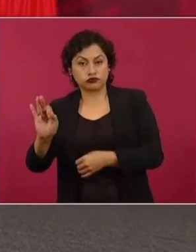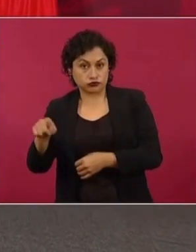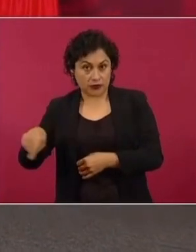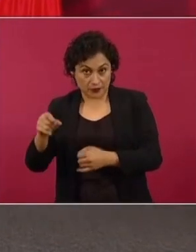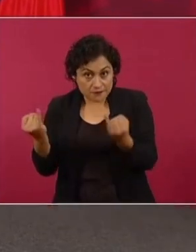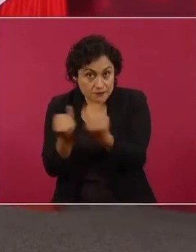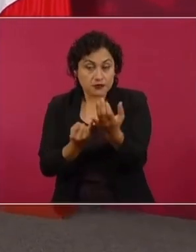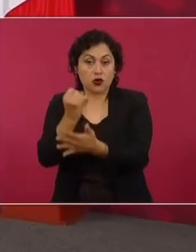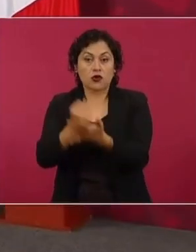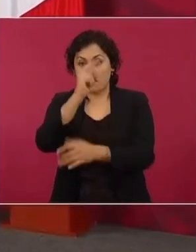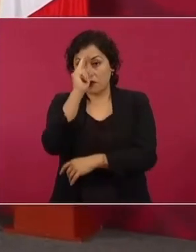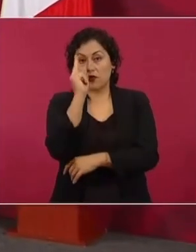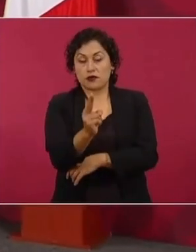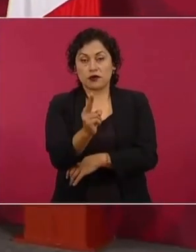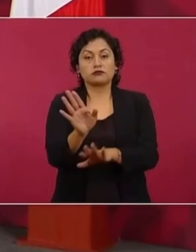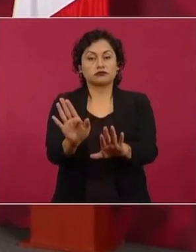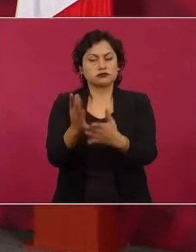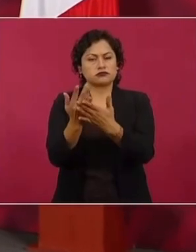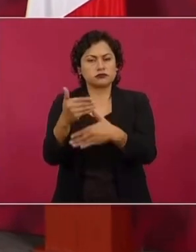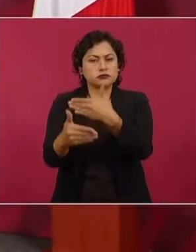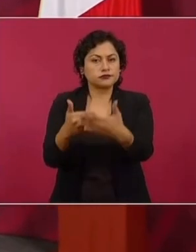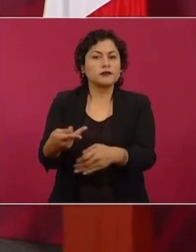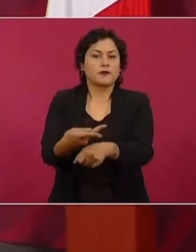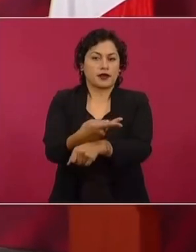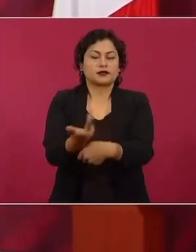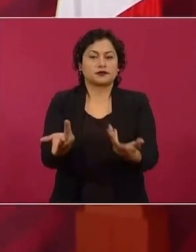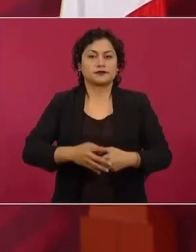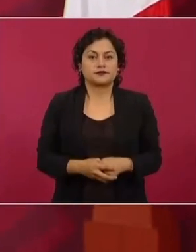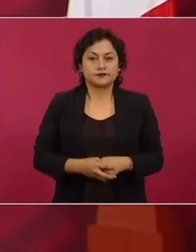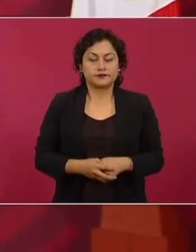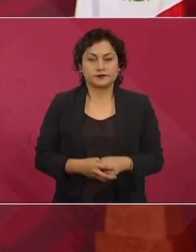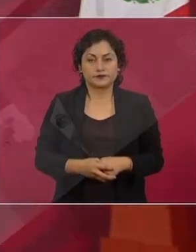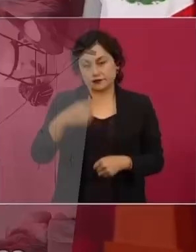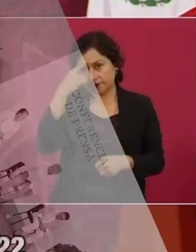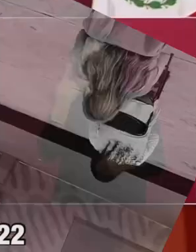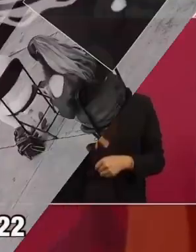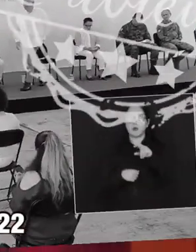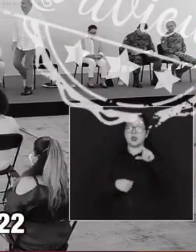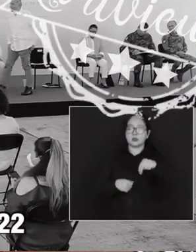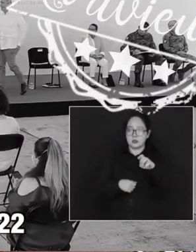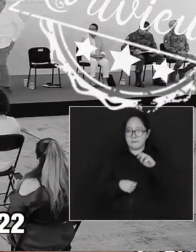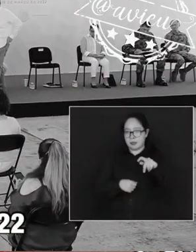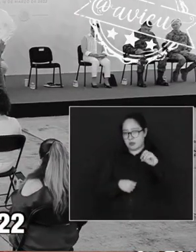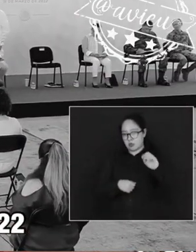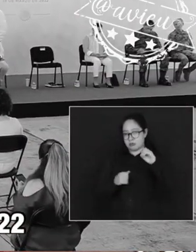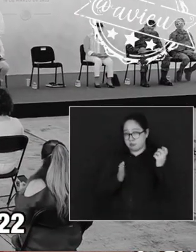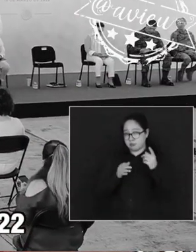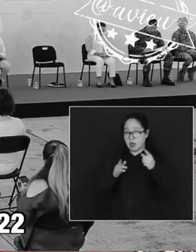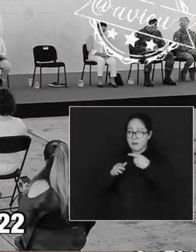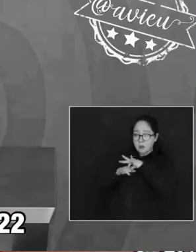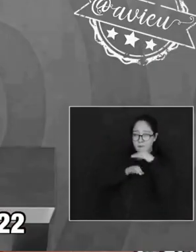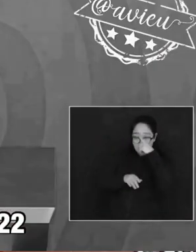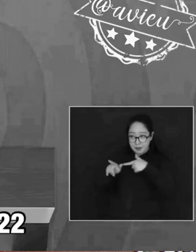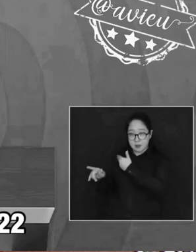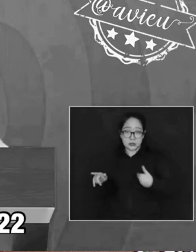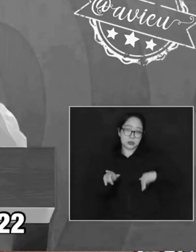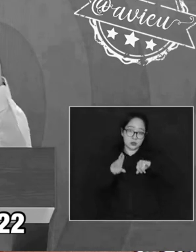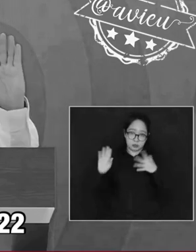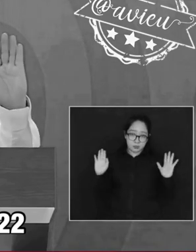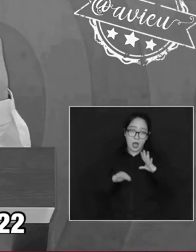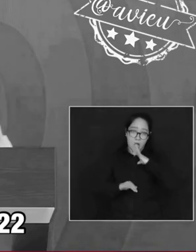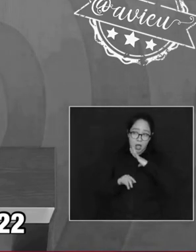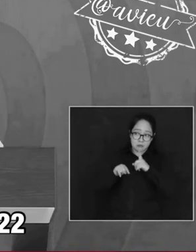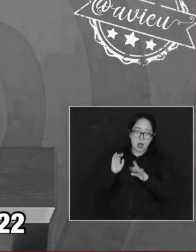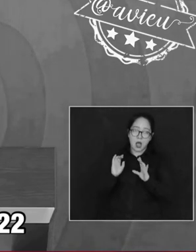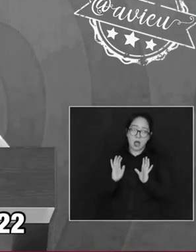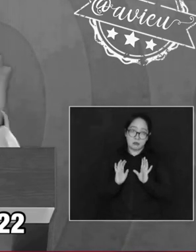prohibición, pues hay que ver qué efectos tiene y qué es lo que prevalece. Yo nada más digo que si se impugna y la